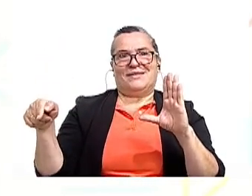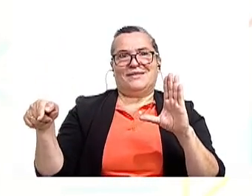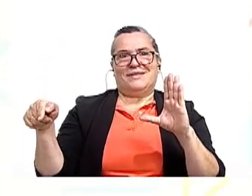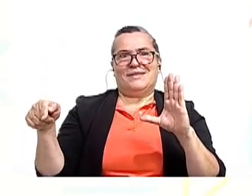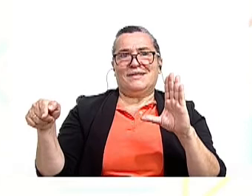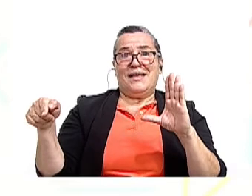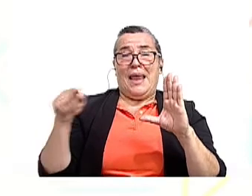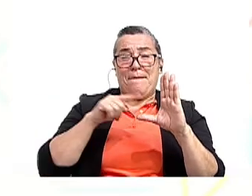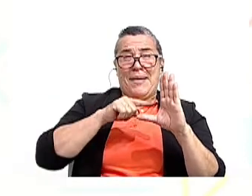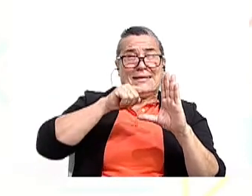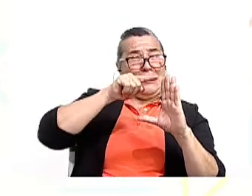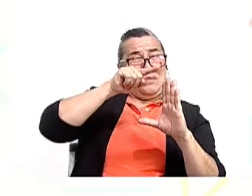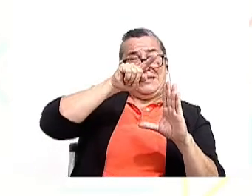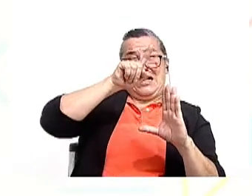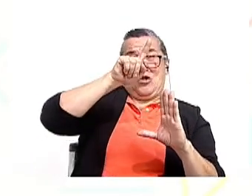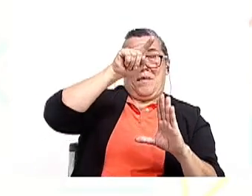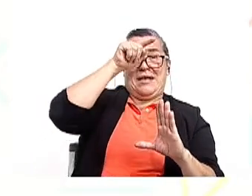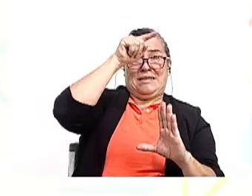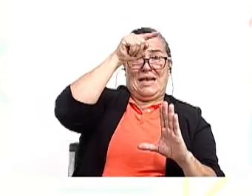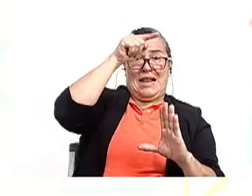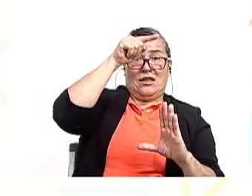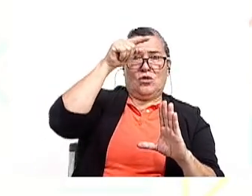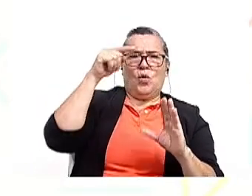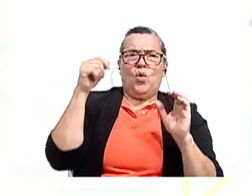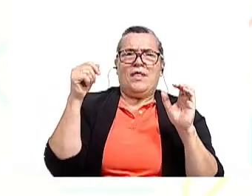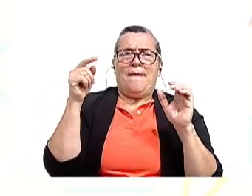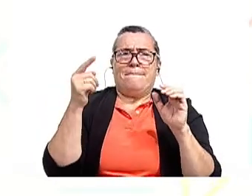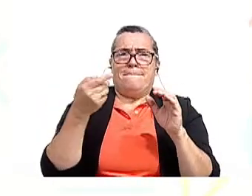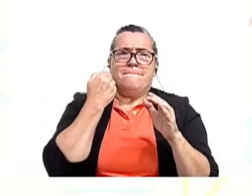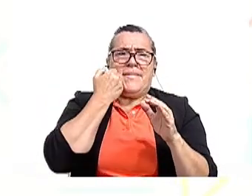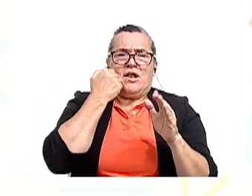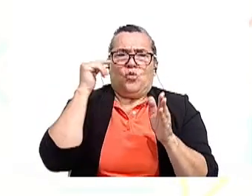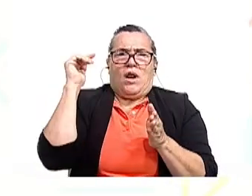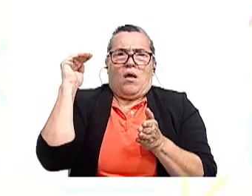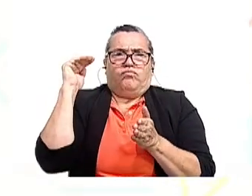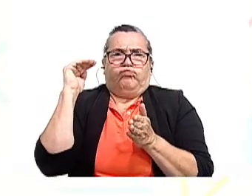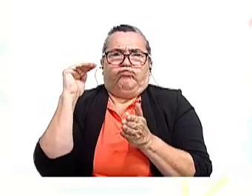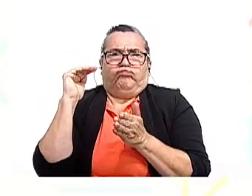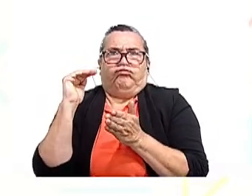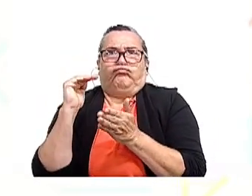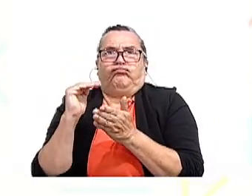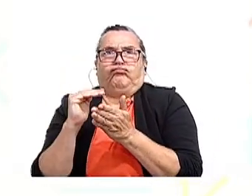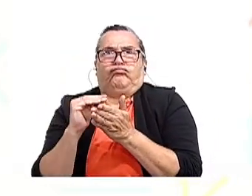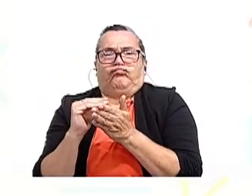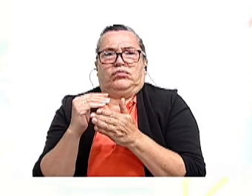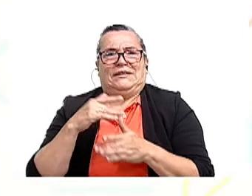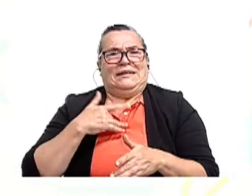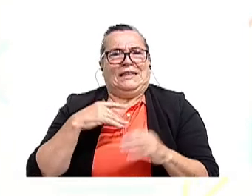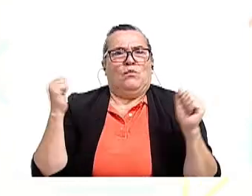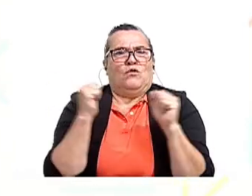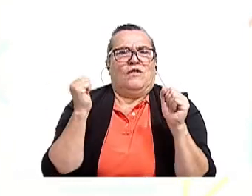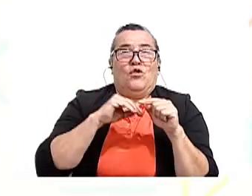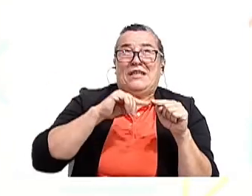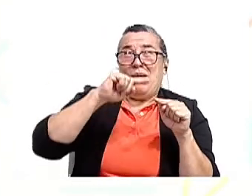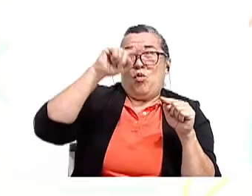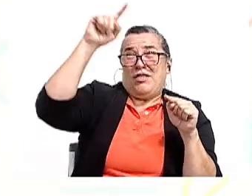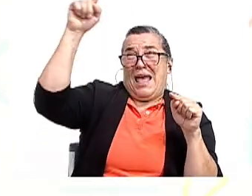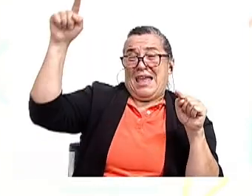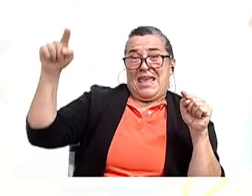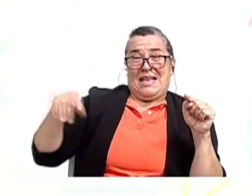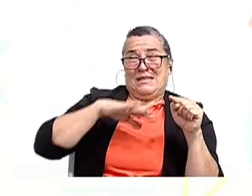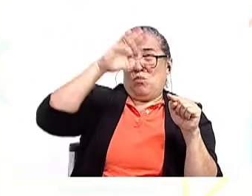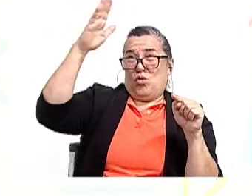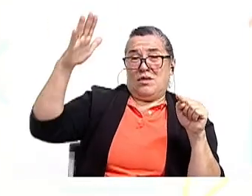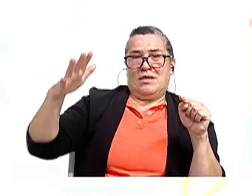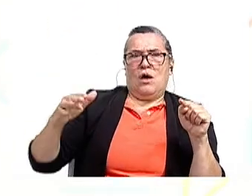mayor altura, menor temperatura. Por eso cuando vamos a las montañas sentimos frío. Eso es importante